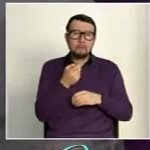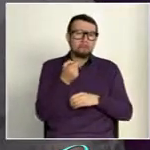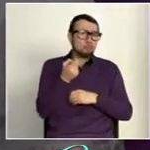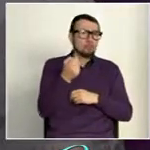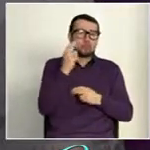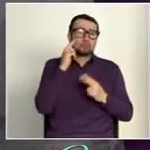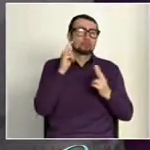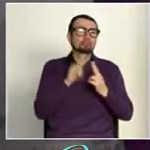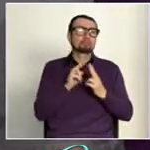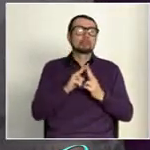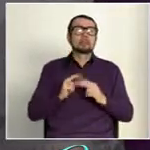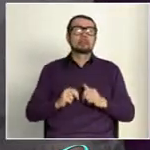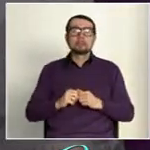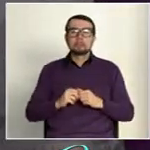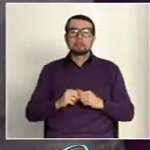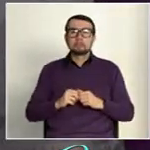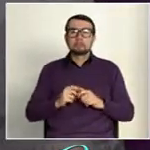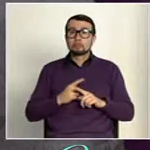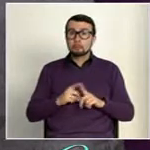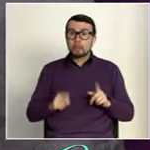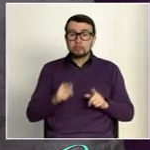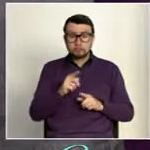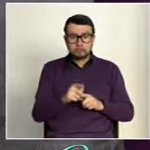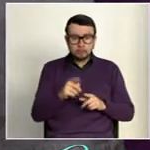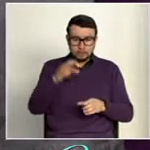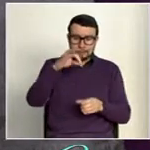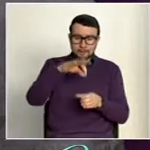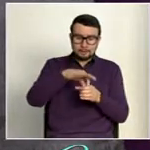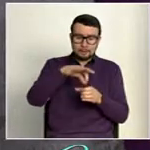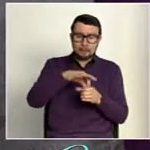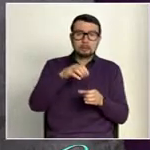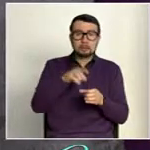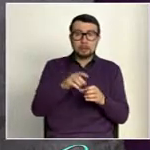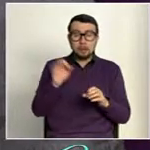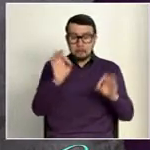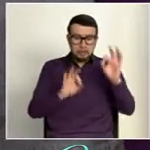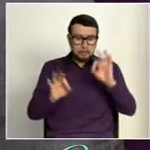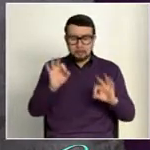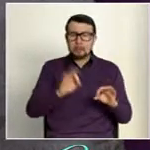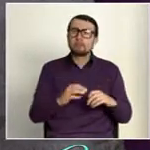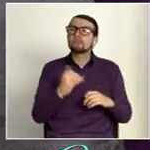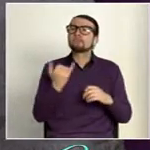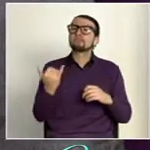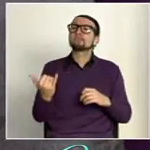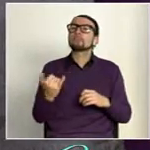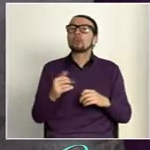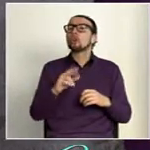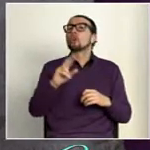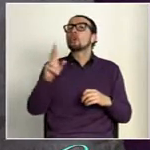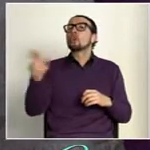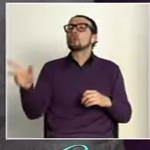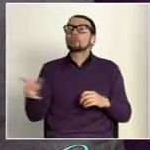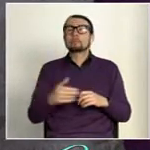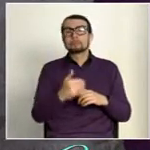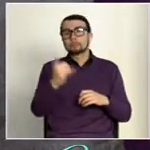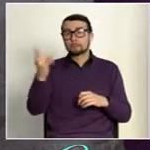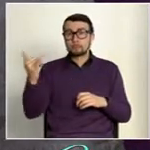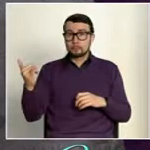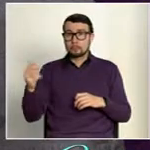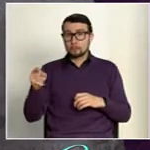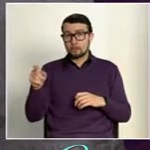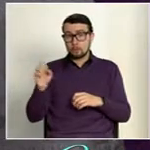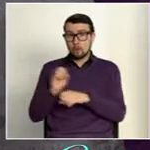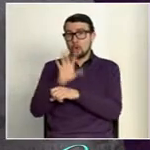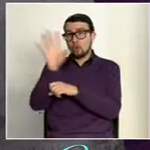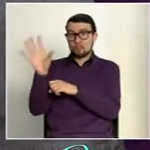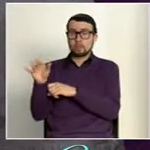conocen. Pero hay una bebida, un té, que se prepara mucho en otros países orientales